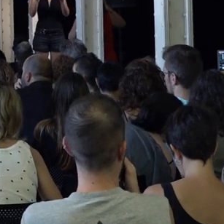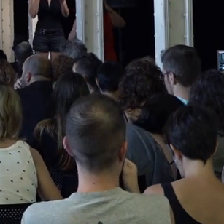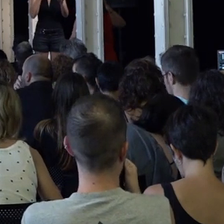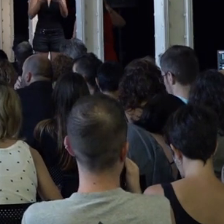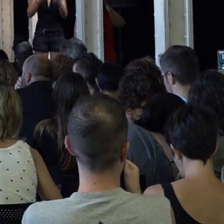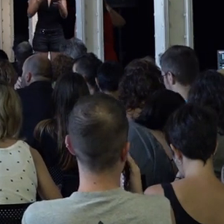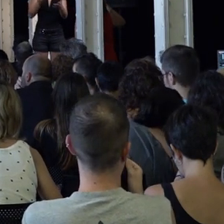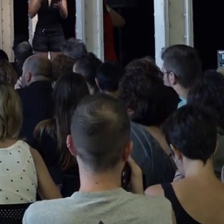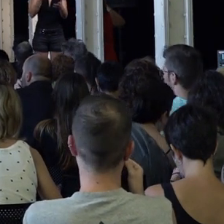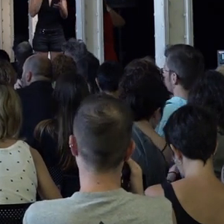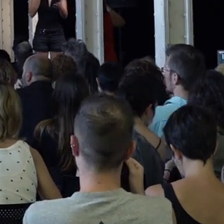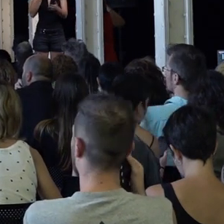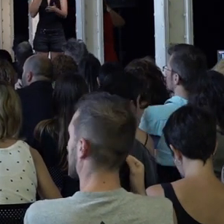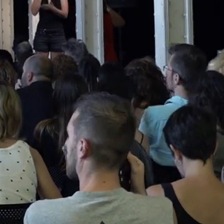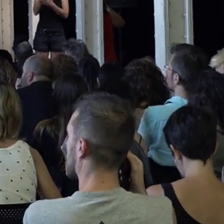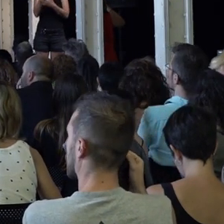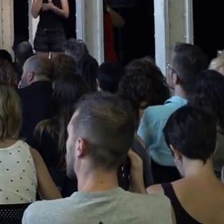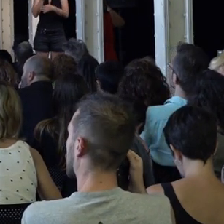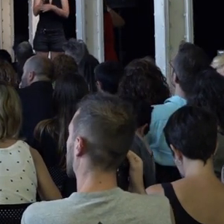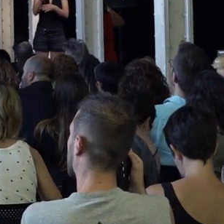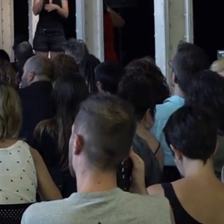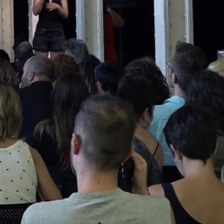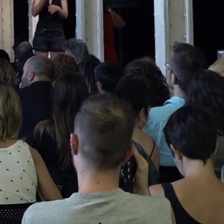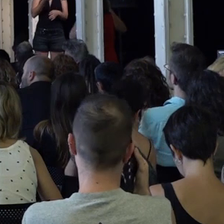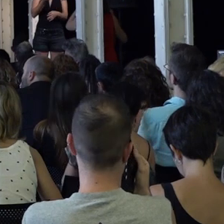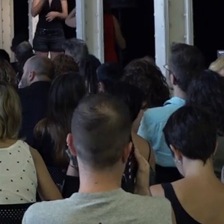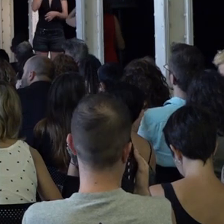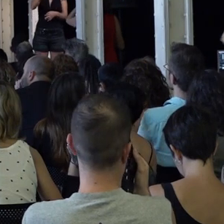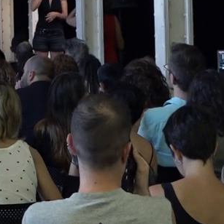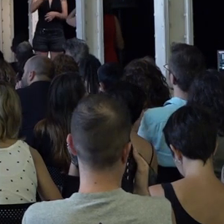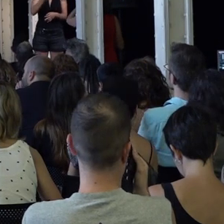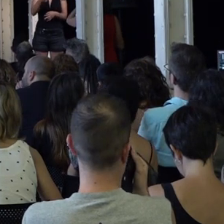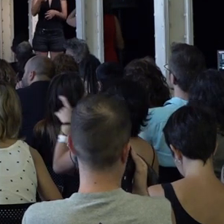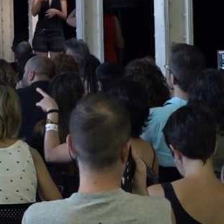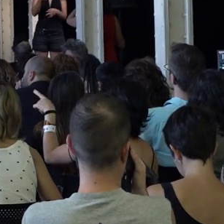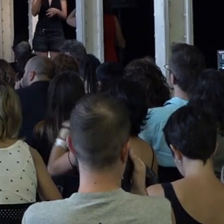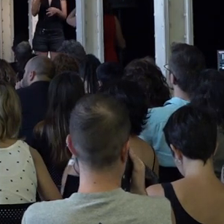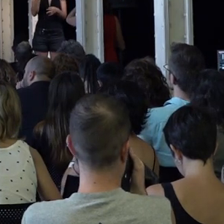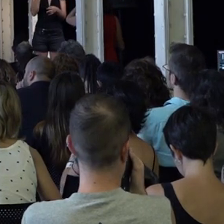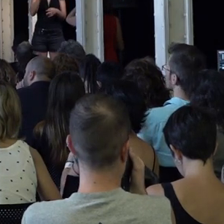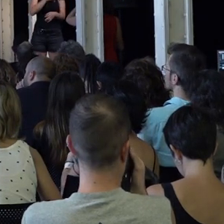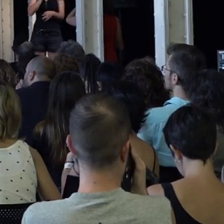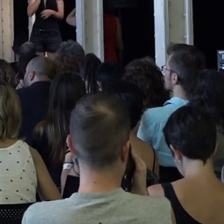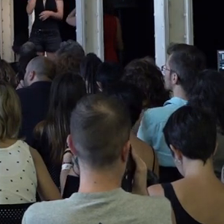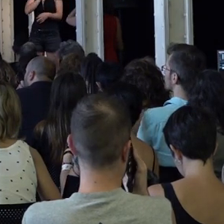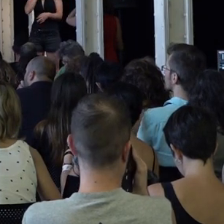el PSOE en contra de, bueno, en contra no, a favor de sancionar a los clientes de la prostitución, bueno, la nueva ordenanza